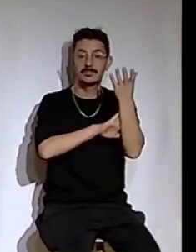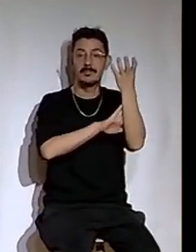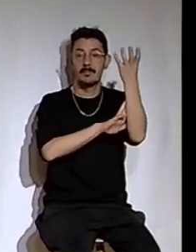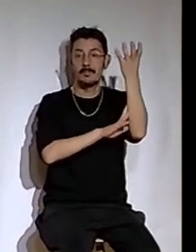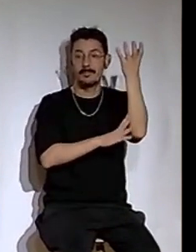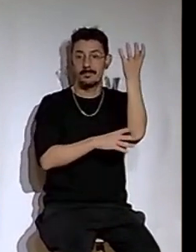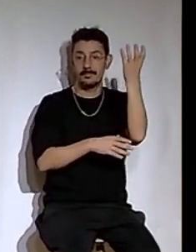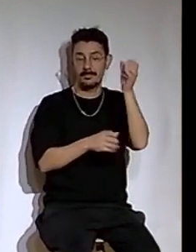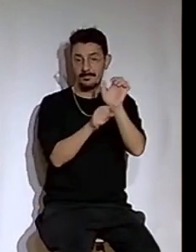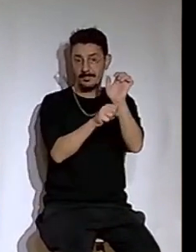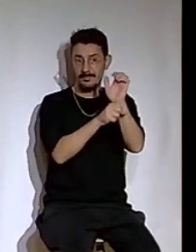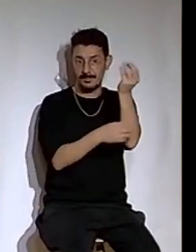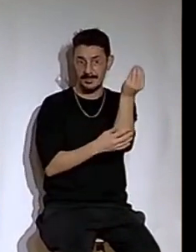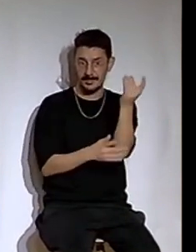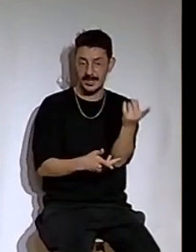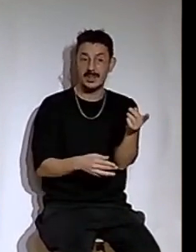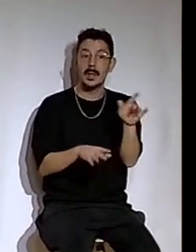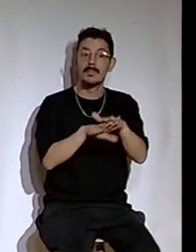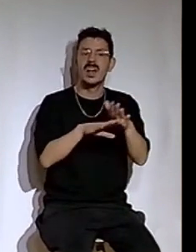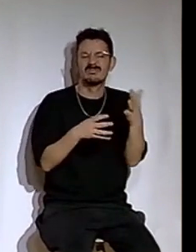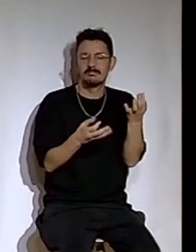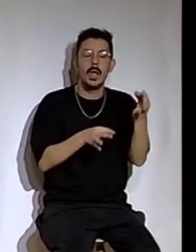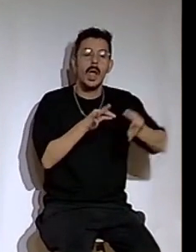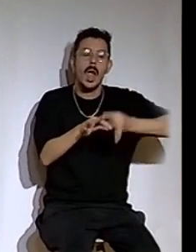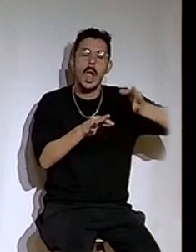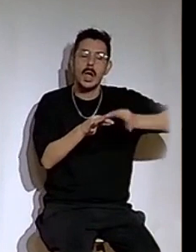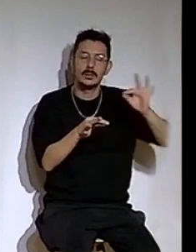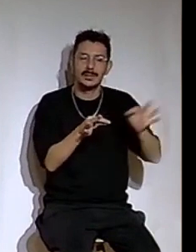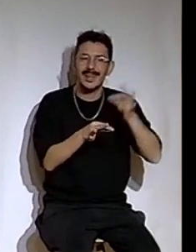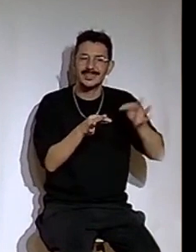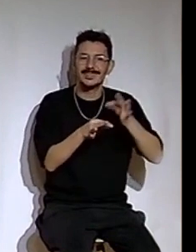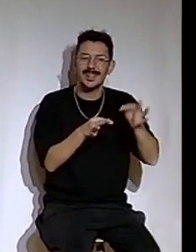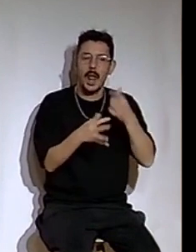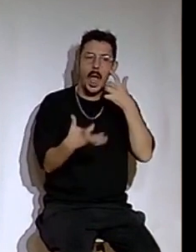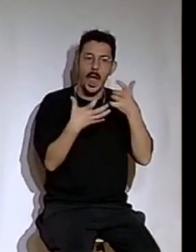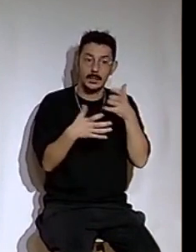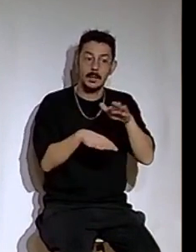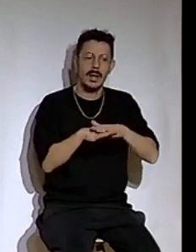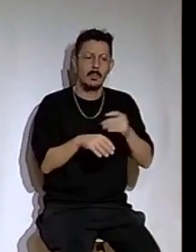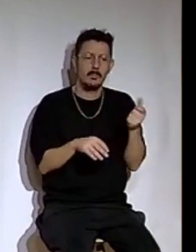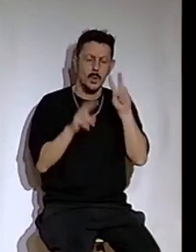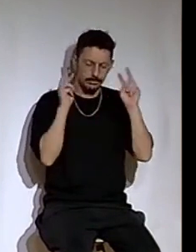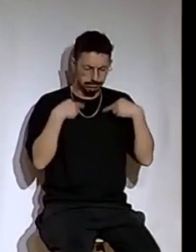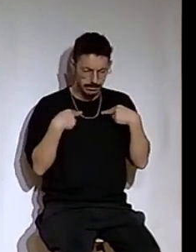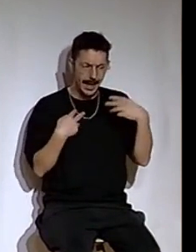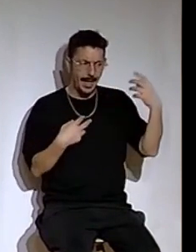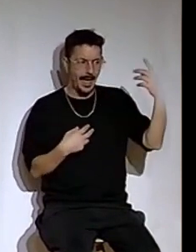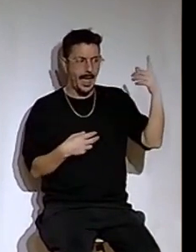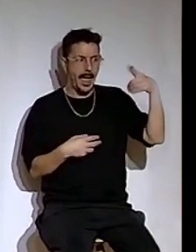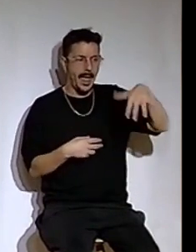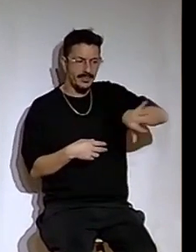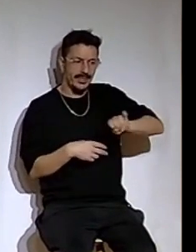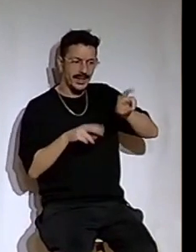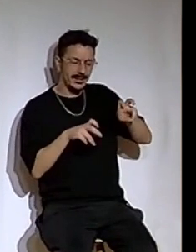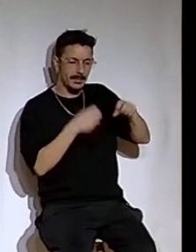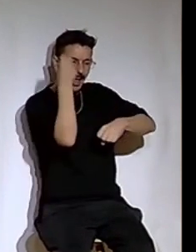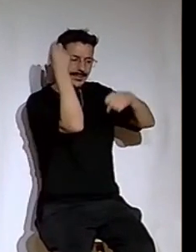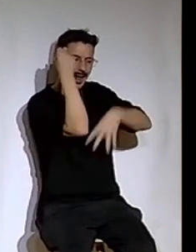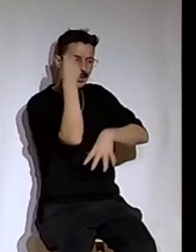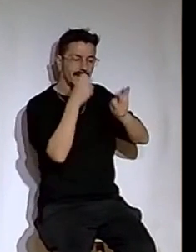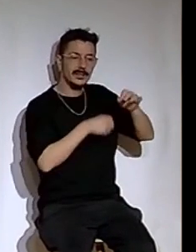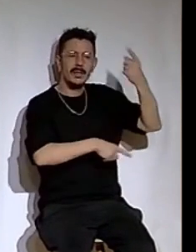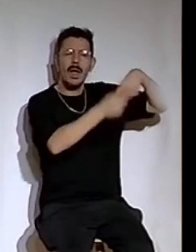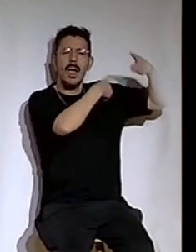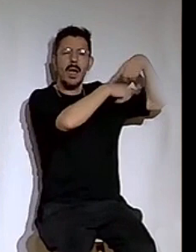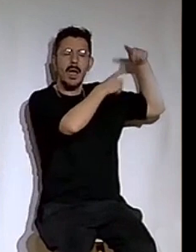técnicas que sus abuelas usaban y algunas que han aprendido de otras compañeras vale Igualmente